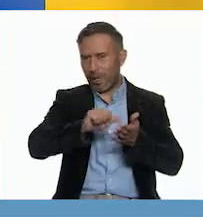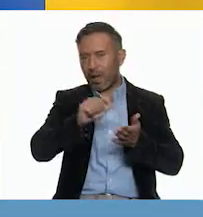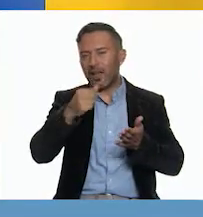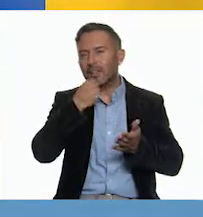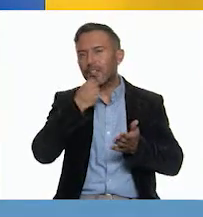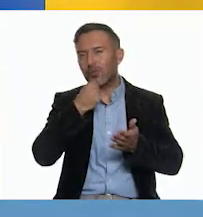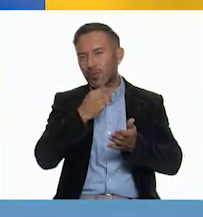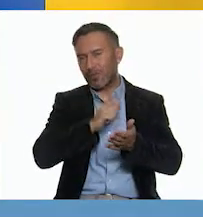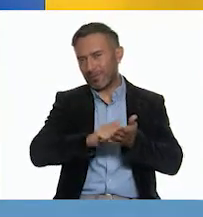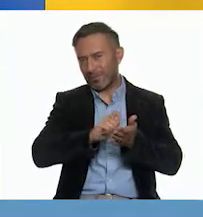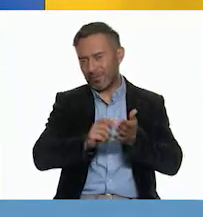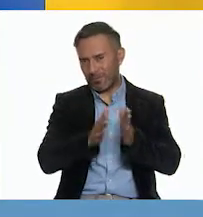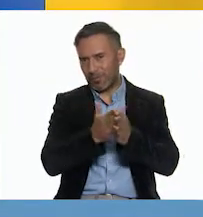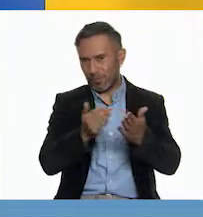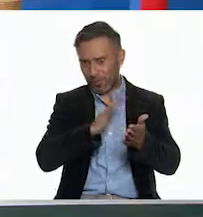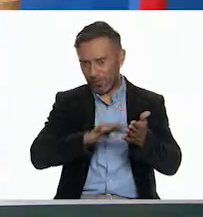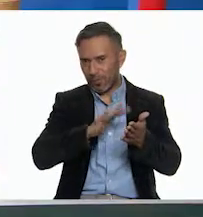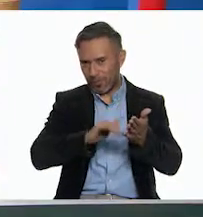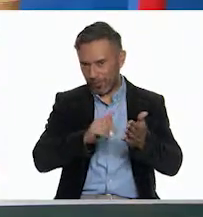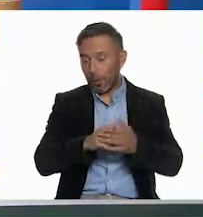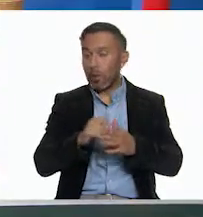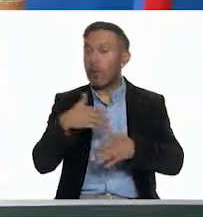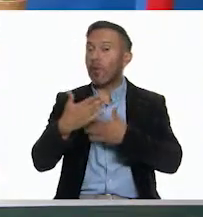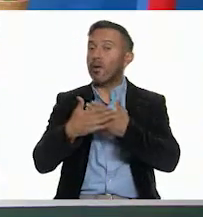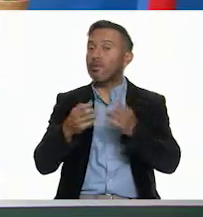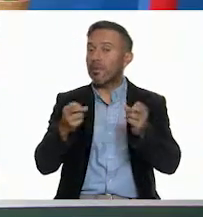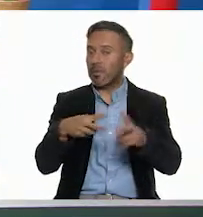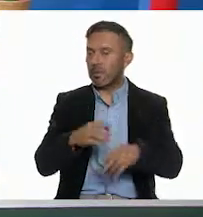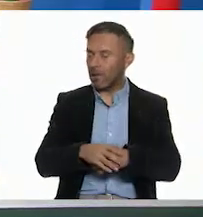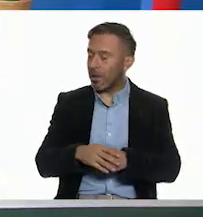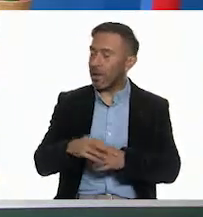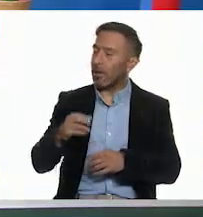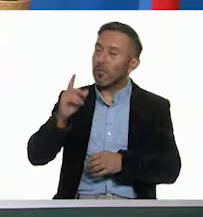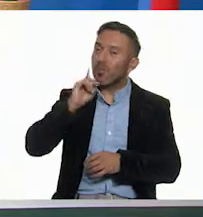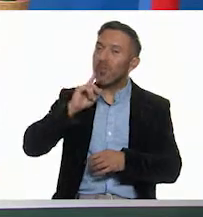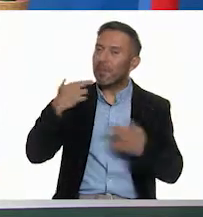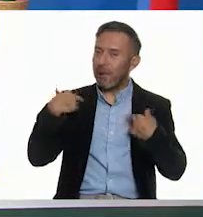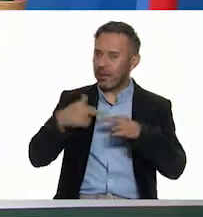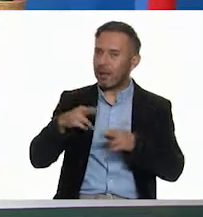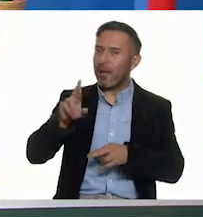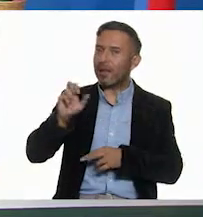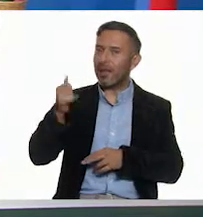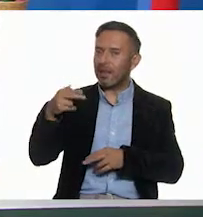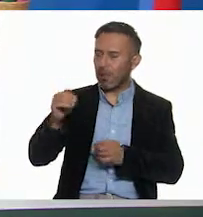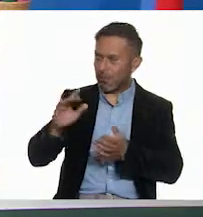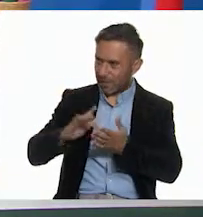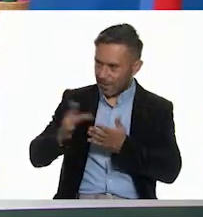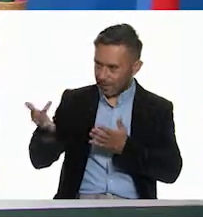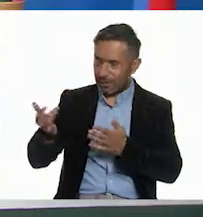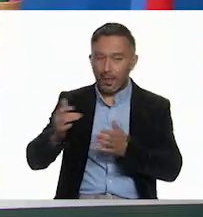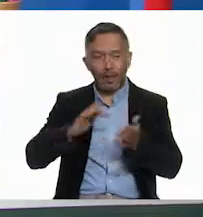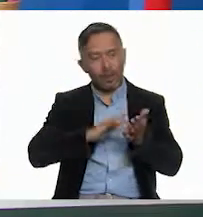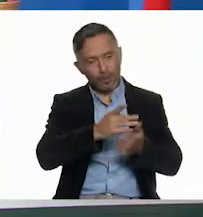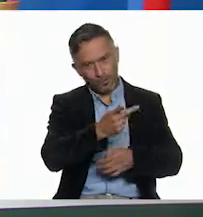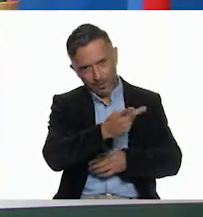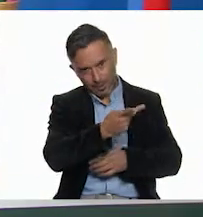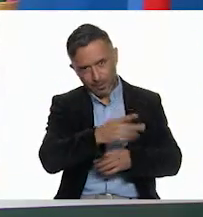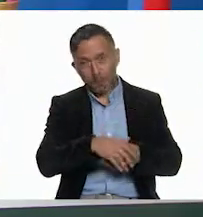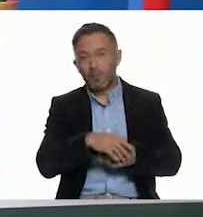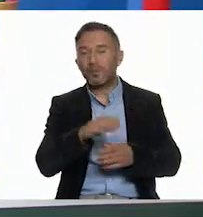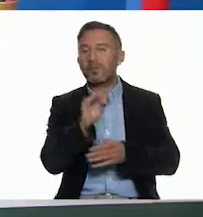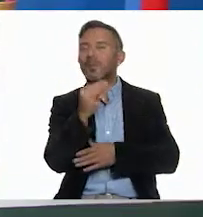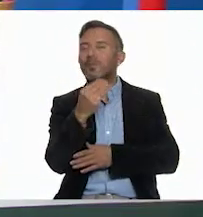Nos vemos la próxima. Maestra Reina, muchísimas gracias. Gracias a ustedes. Raulito, muchas gracias también por tu